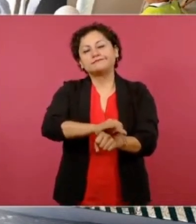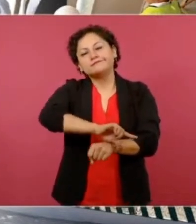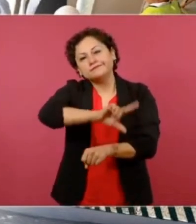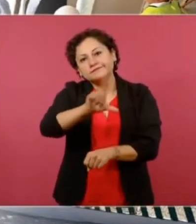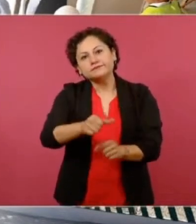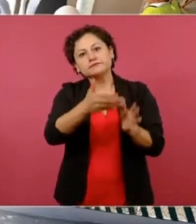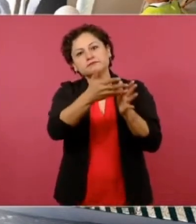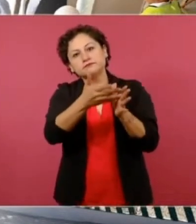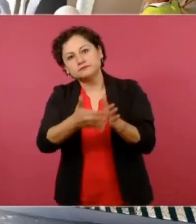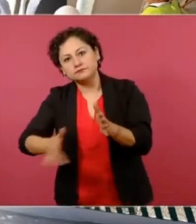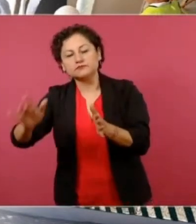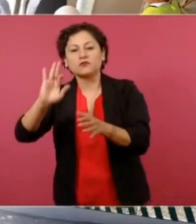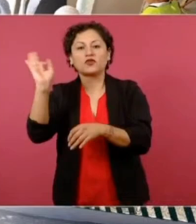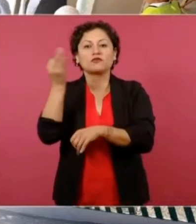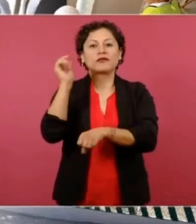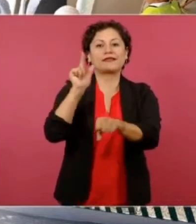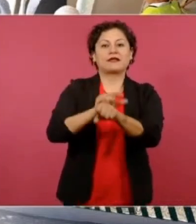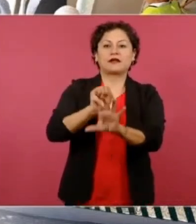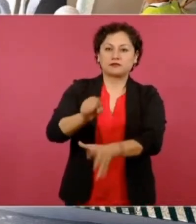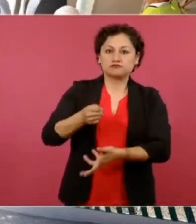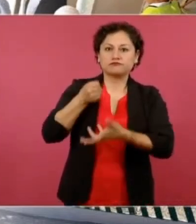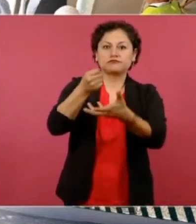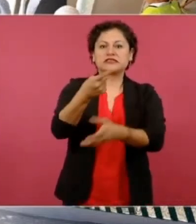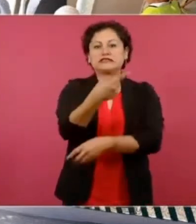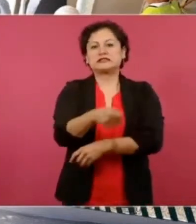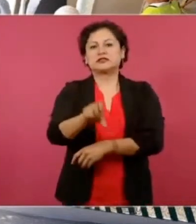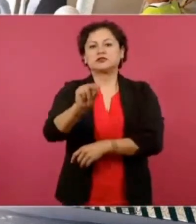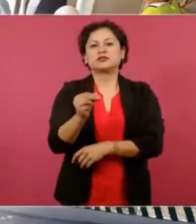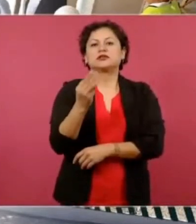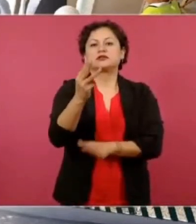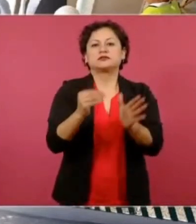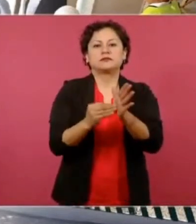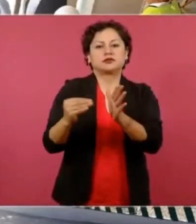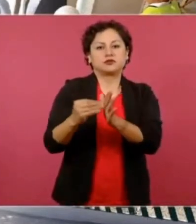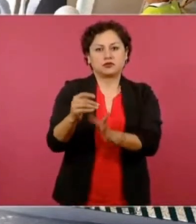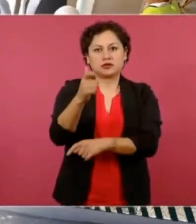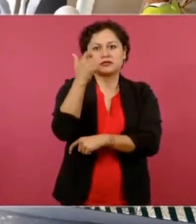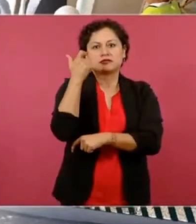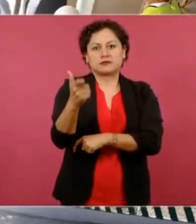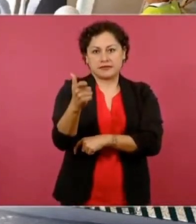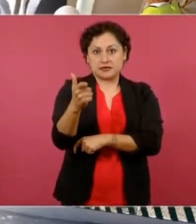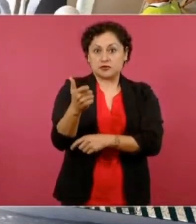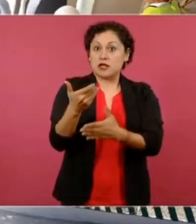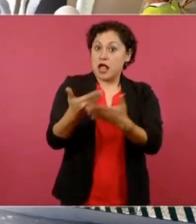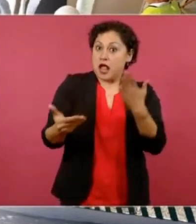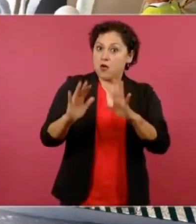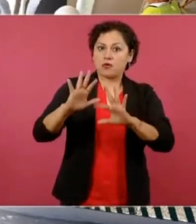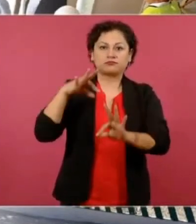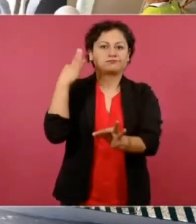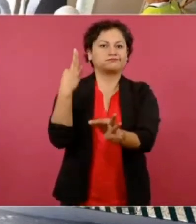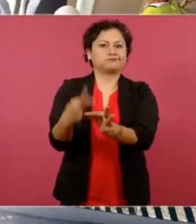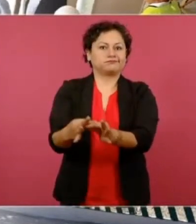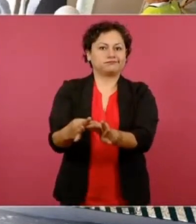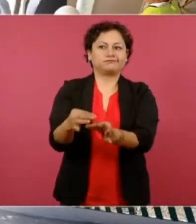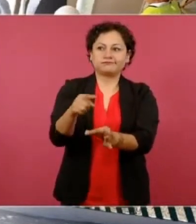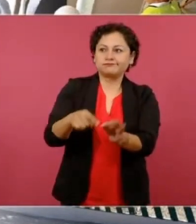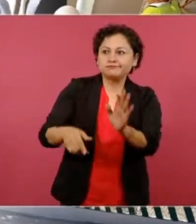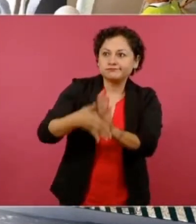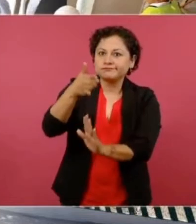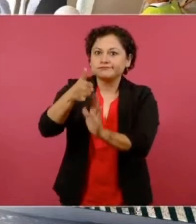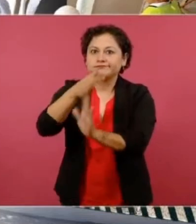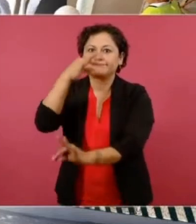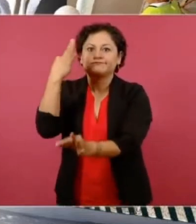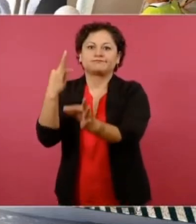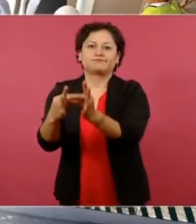gobierno federal de 183 millones de pesos para concluir este año este tan anhelado hospital de Santa Rosalía en